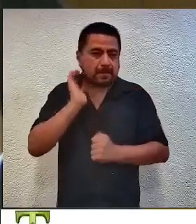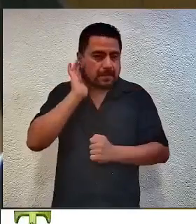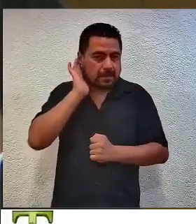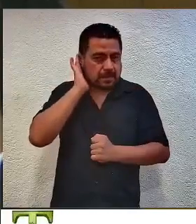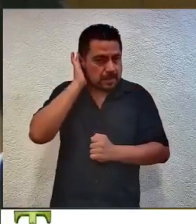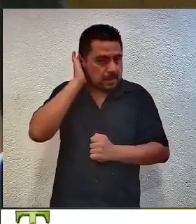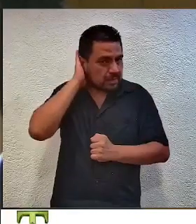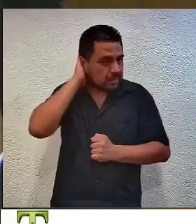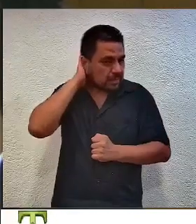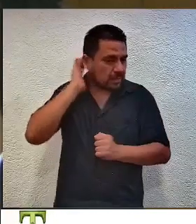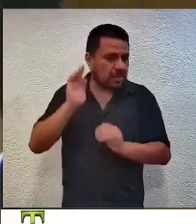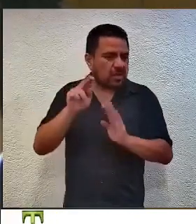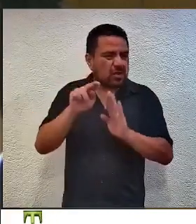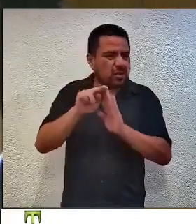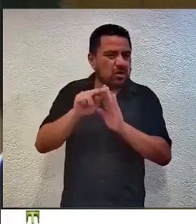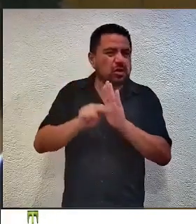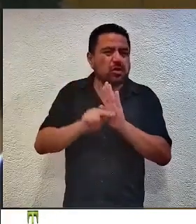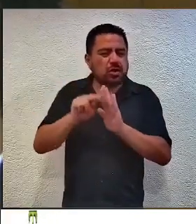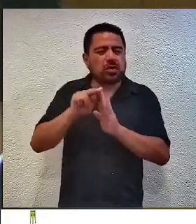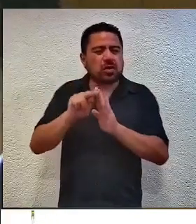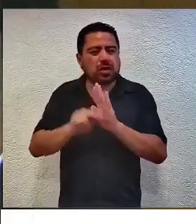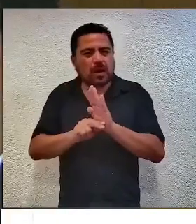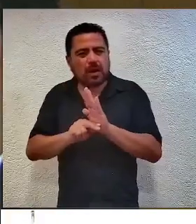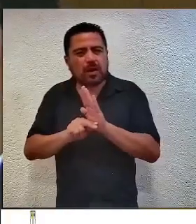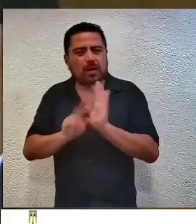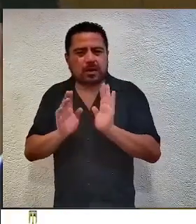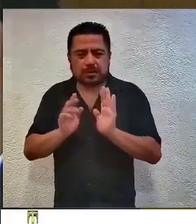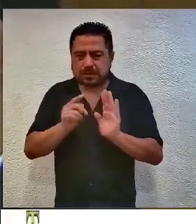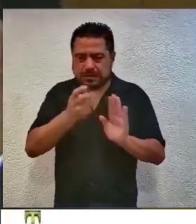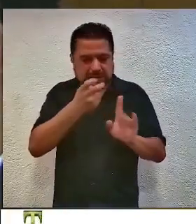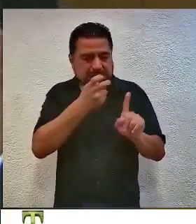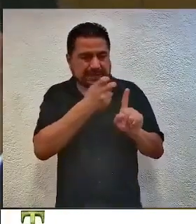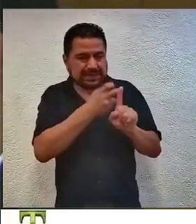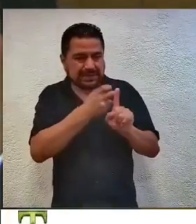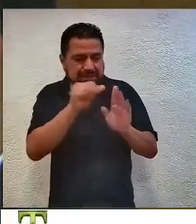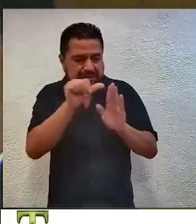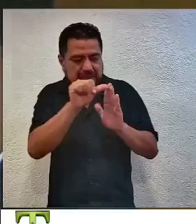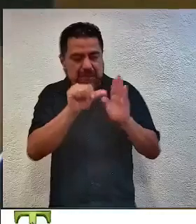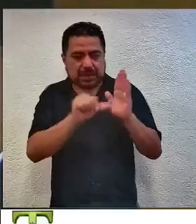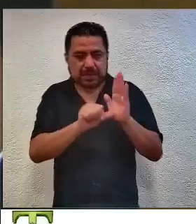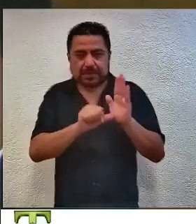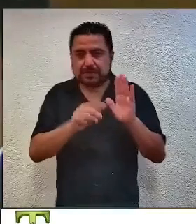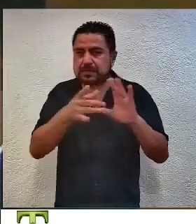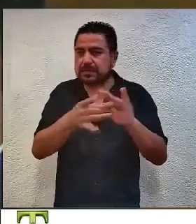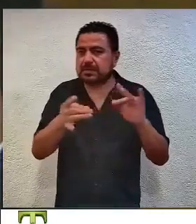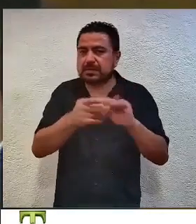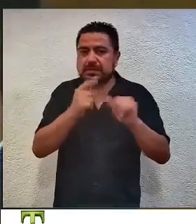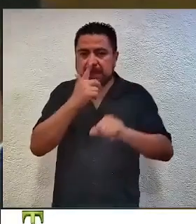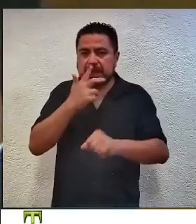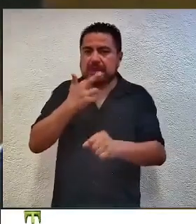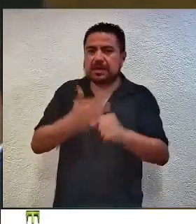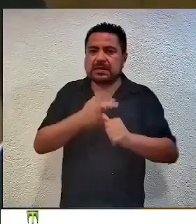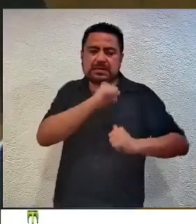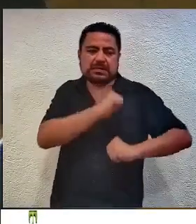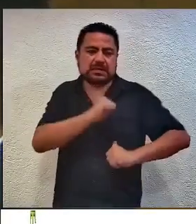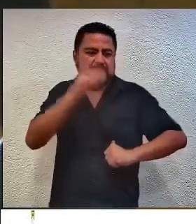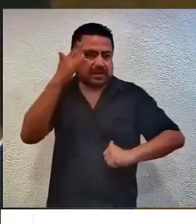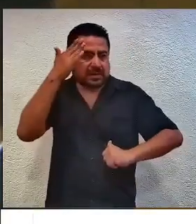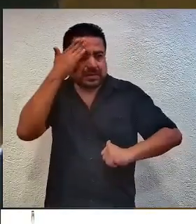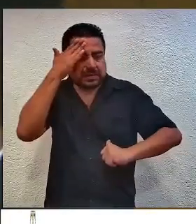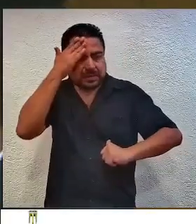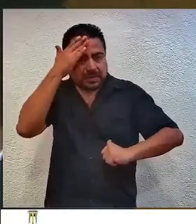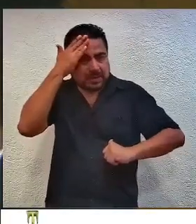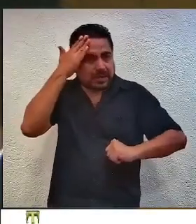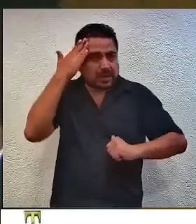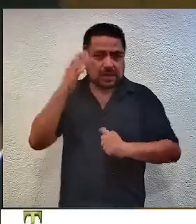contenido de la normatividad de estos artículos, se desprende que la competencia de la autoridad responsable,